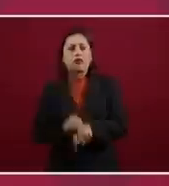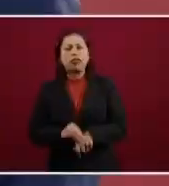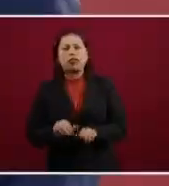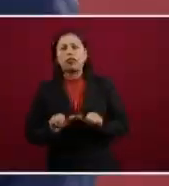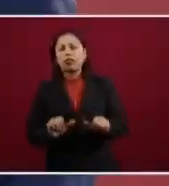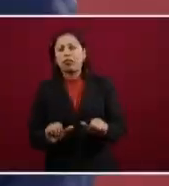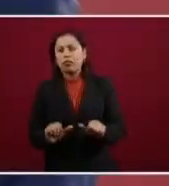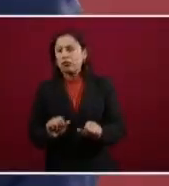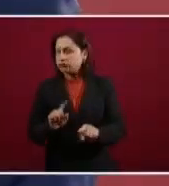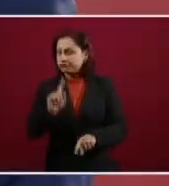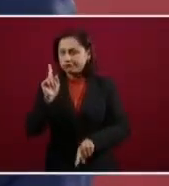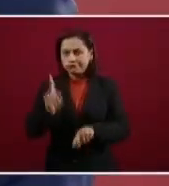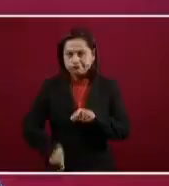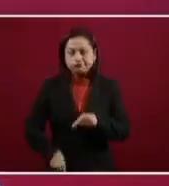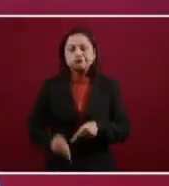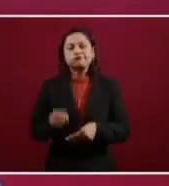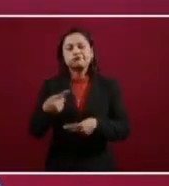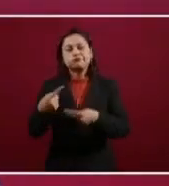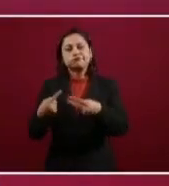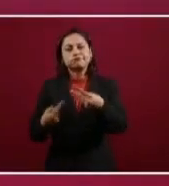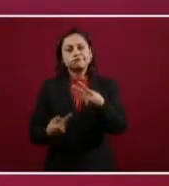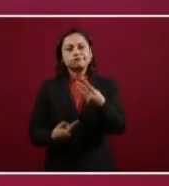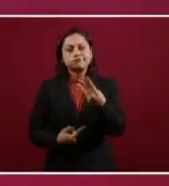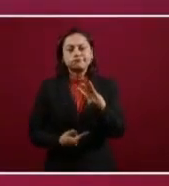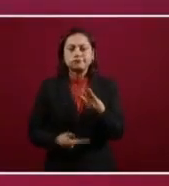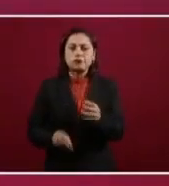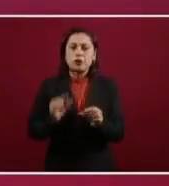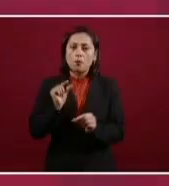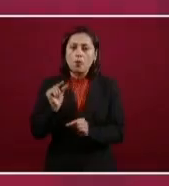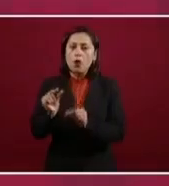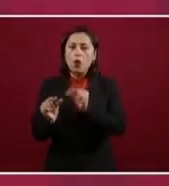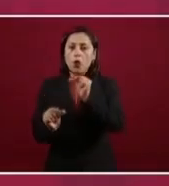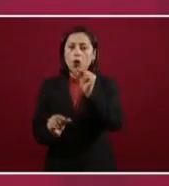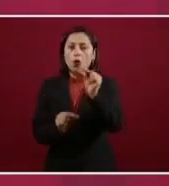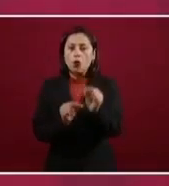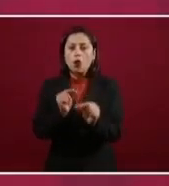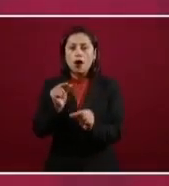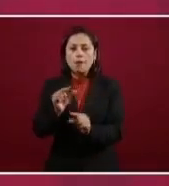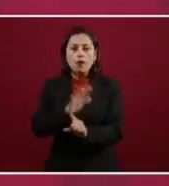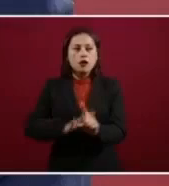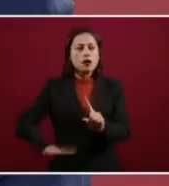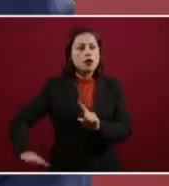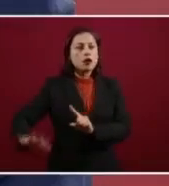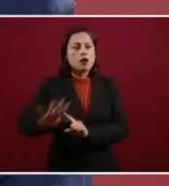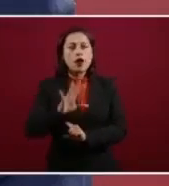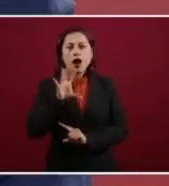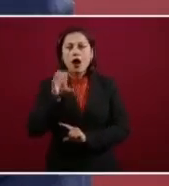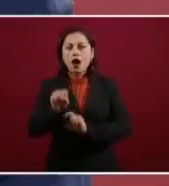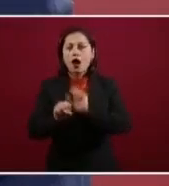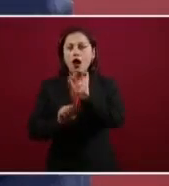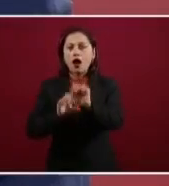y poco a poco se va a ir garantizando la paz la tranquilidad en el país